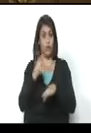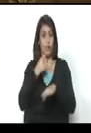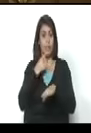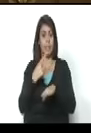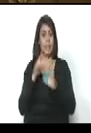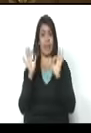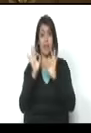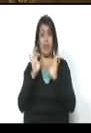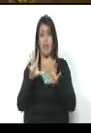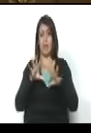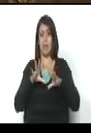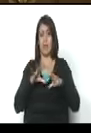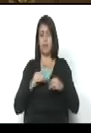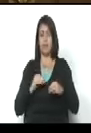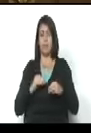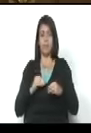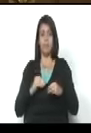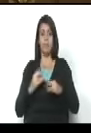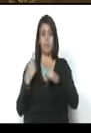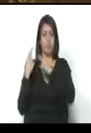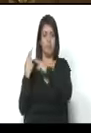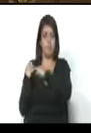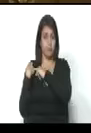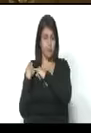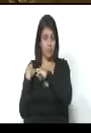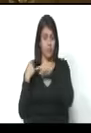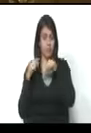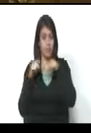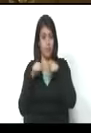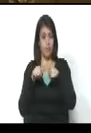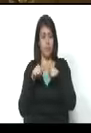atreven a aceptar su responsabilidad